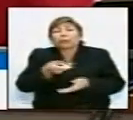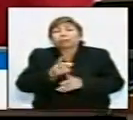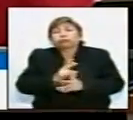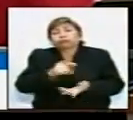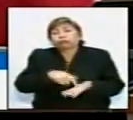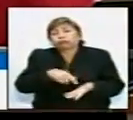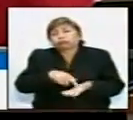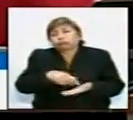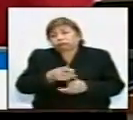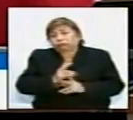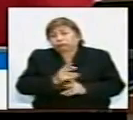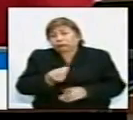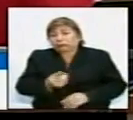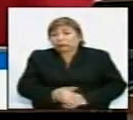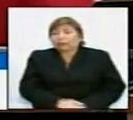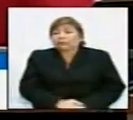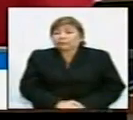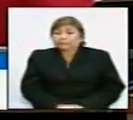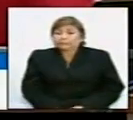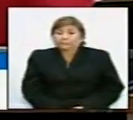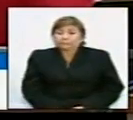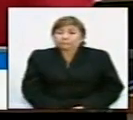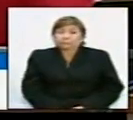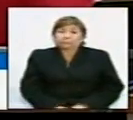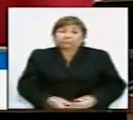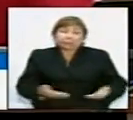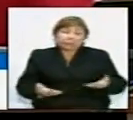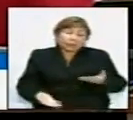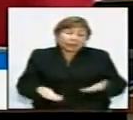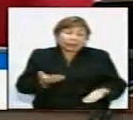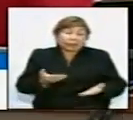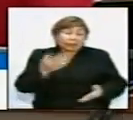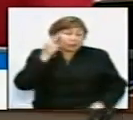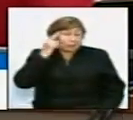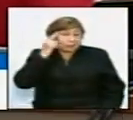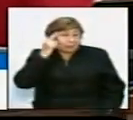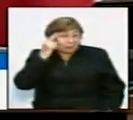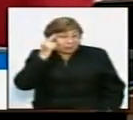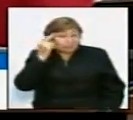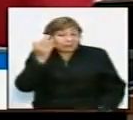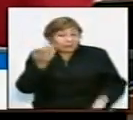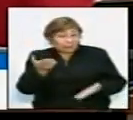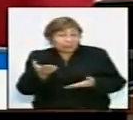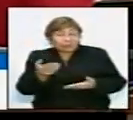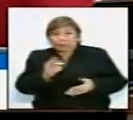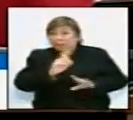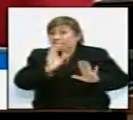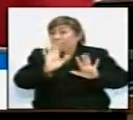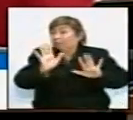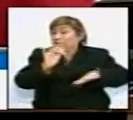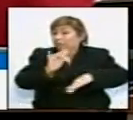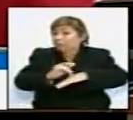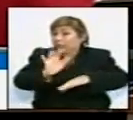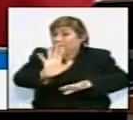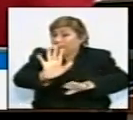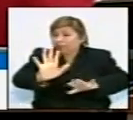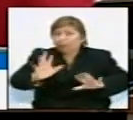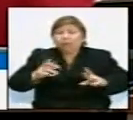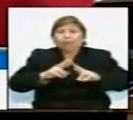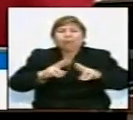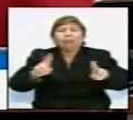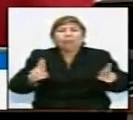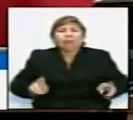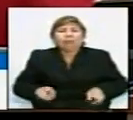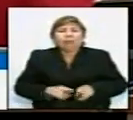el tema de la asistencia técnica. Siguiente. Por eso, y ahora sí ya sin tocar a ningún gobierno regional en específico, en